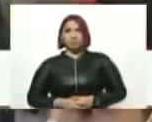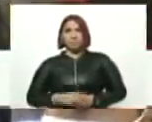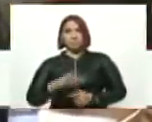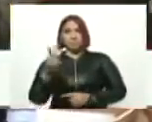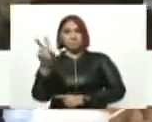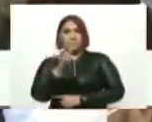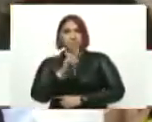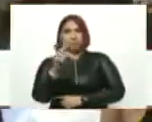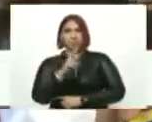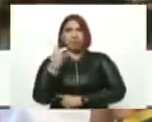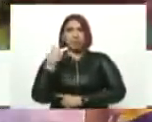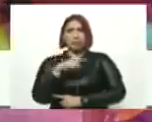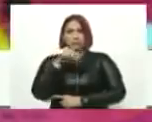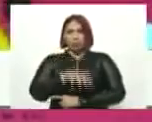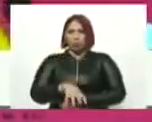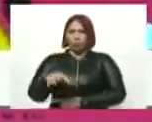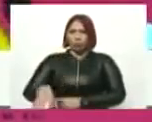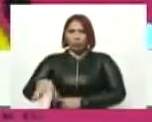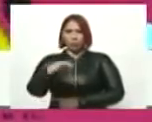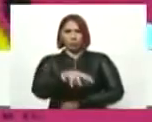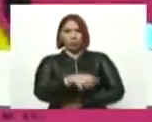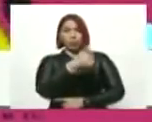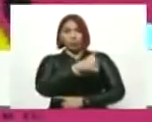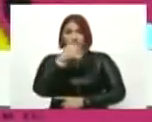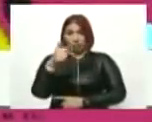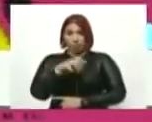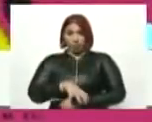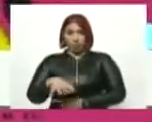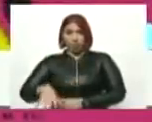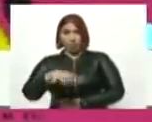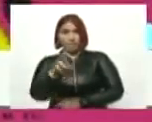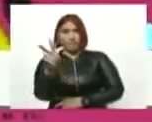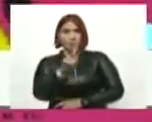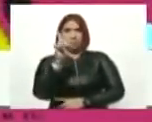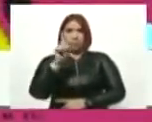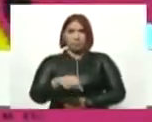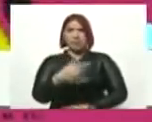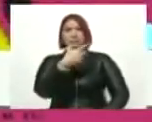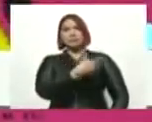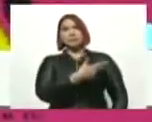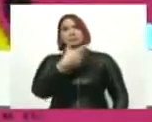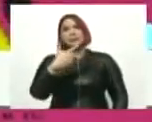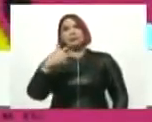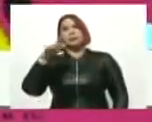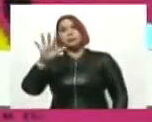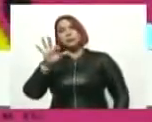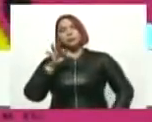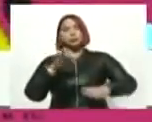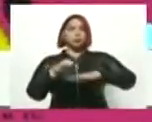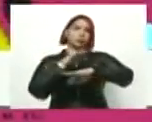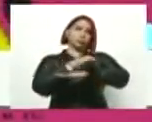Venezuela, tenemos en los estados, en cada estado de Venezuela. Tenemos presencia en los 335